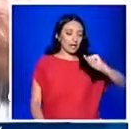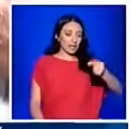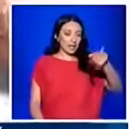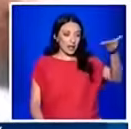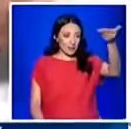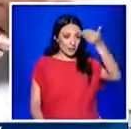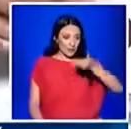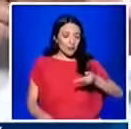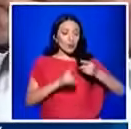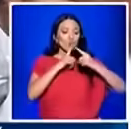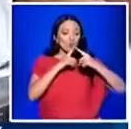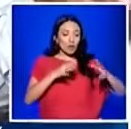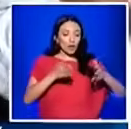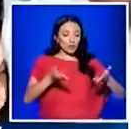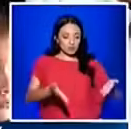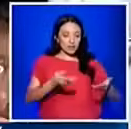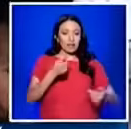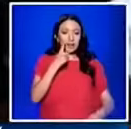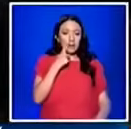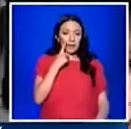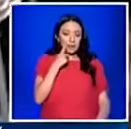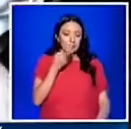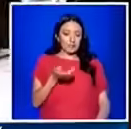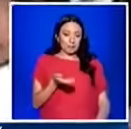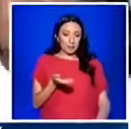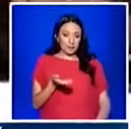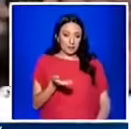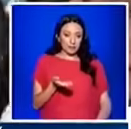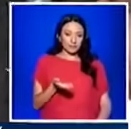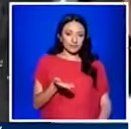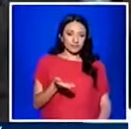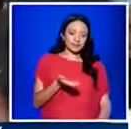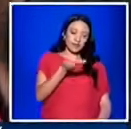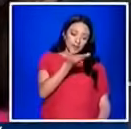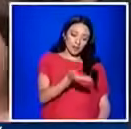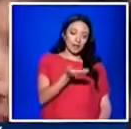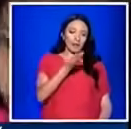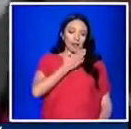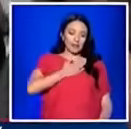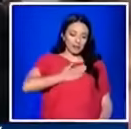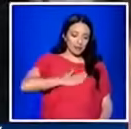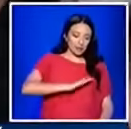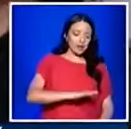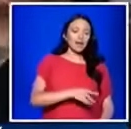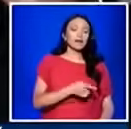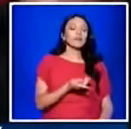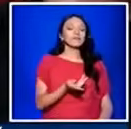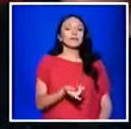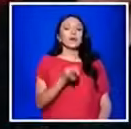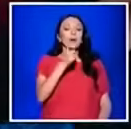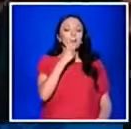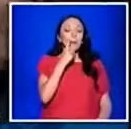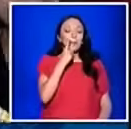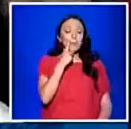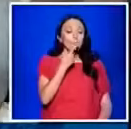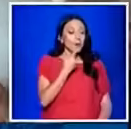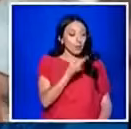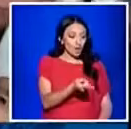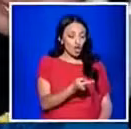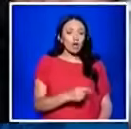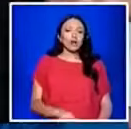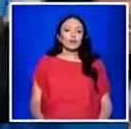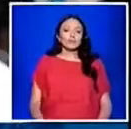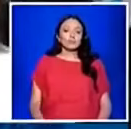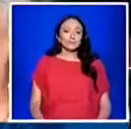venido a dar un alivio para mi padre. A las órdenes, ¿qué le dice al papacito? A mi papá le